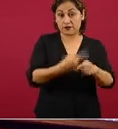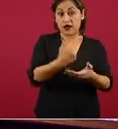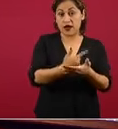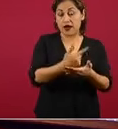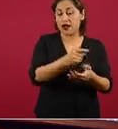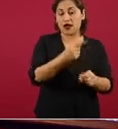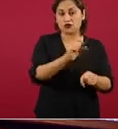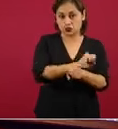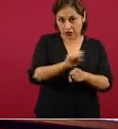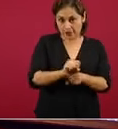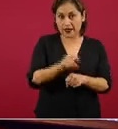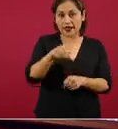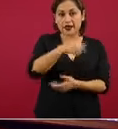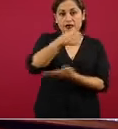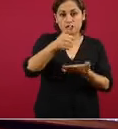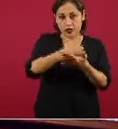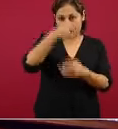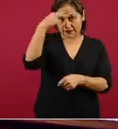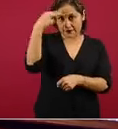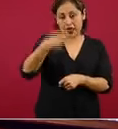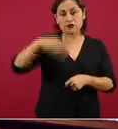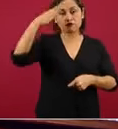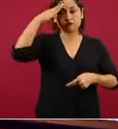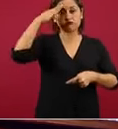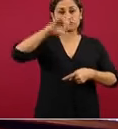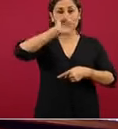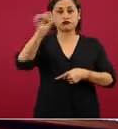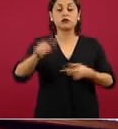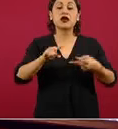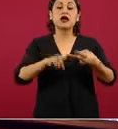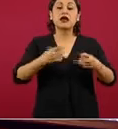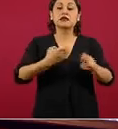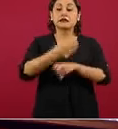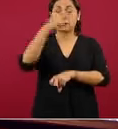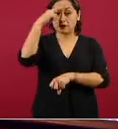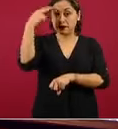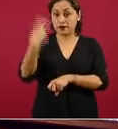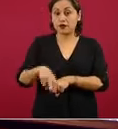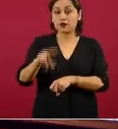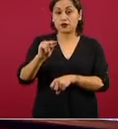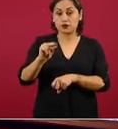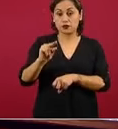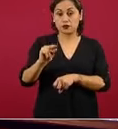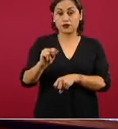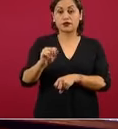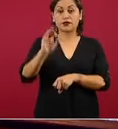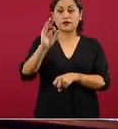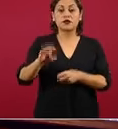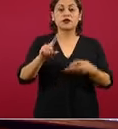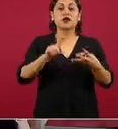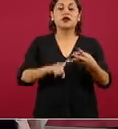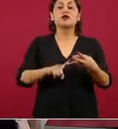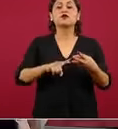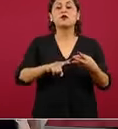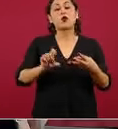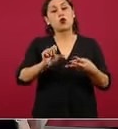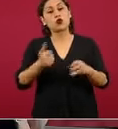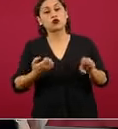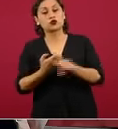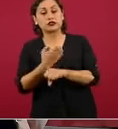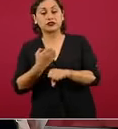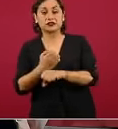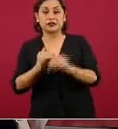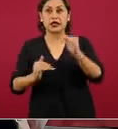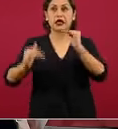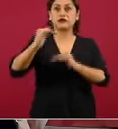de México, seguida por Estado de México con un 80%, y tenemos 3 estados que están por arriba de 70, pero por abajo